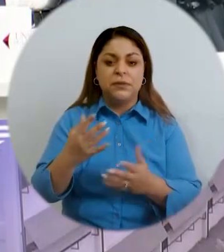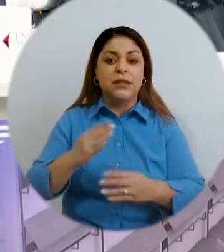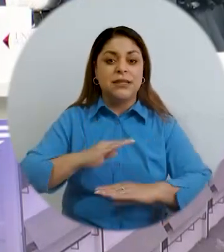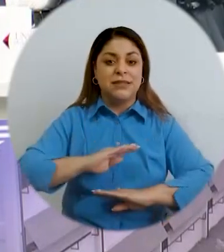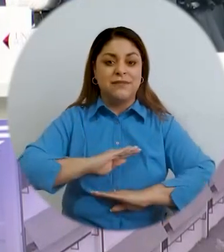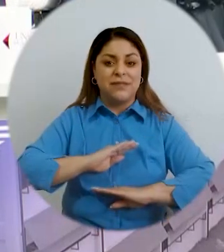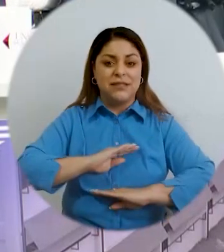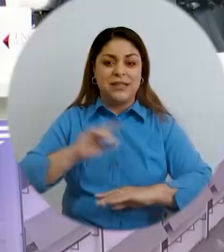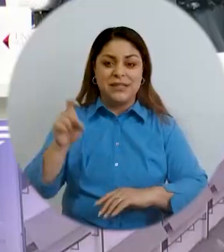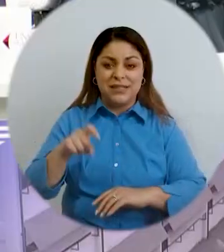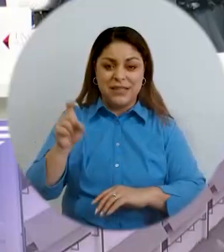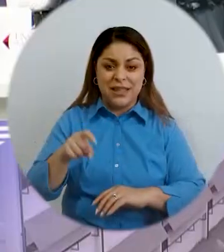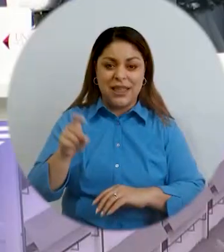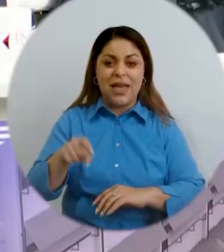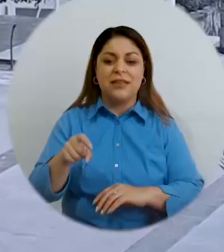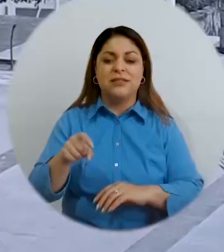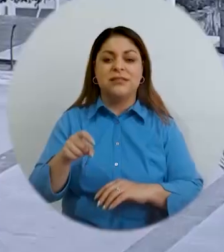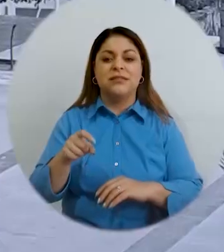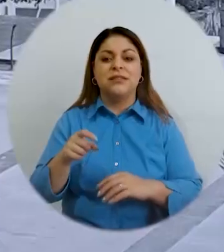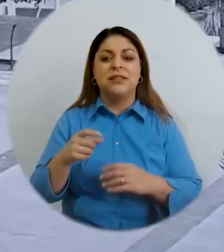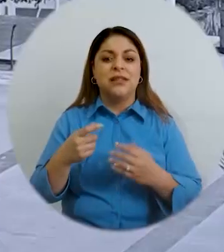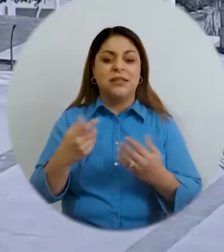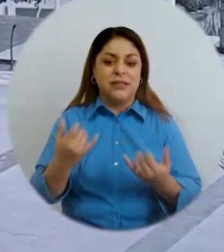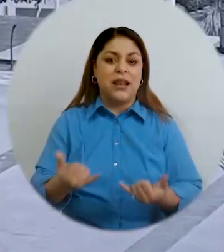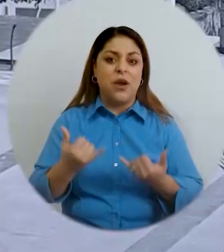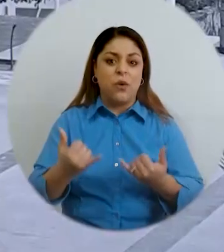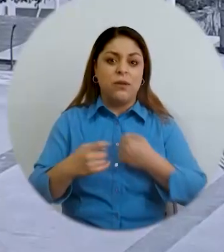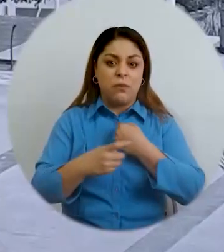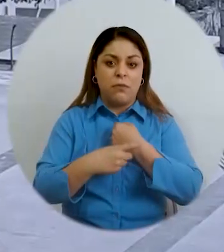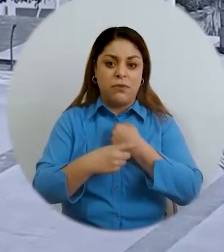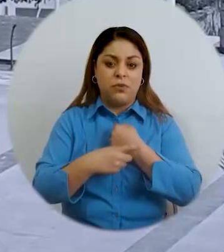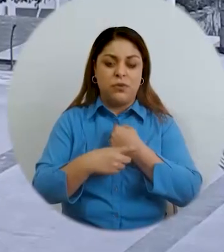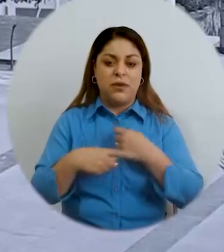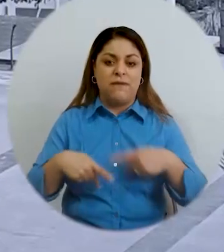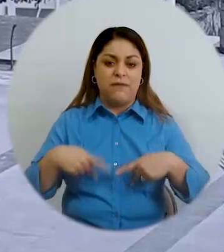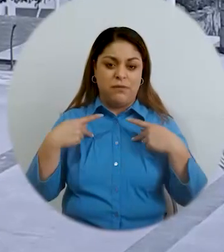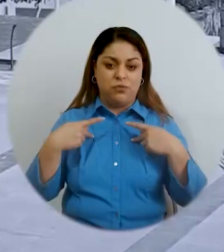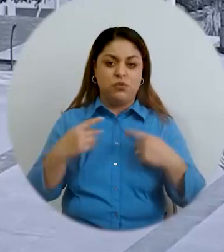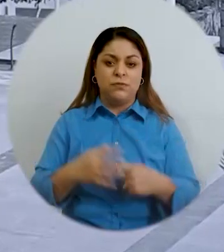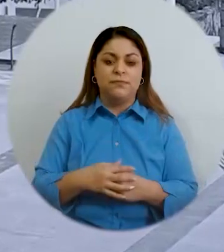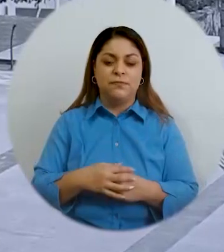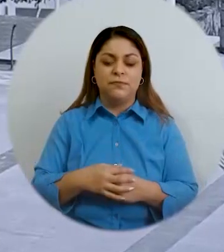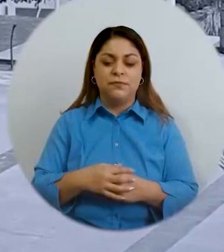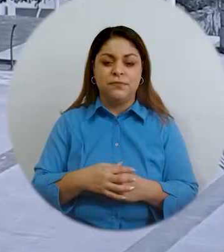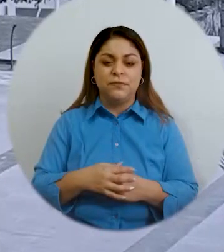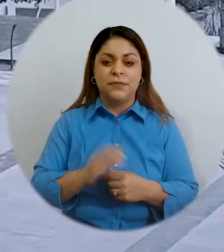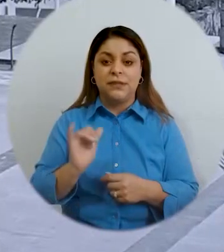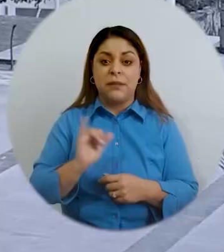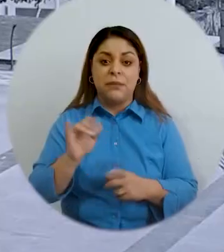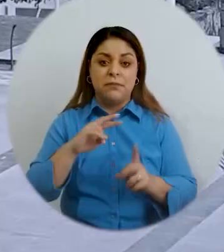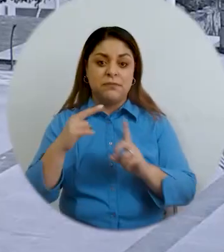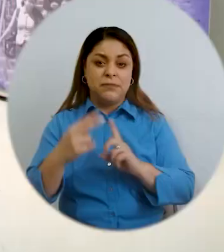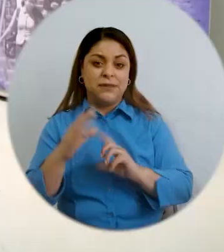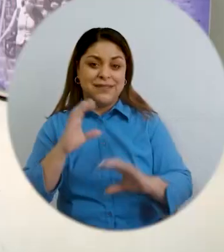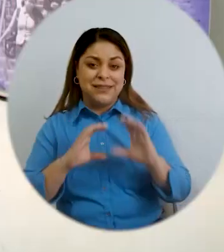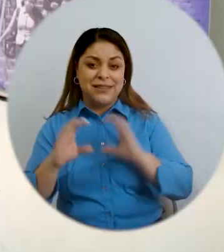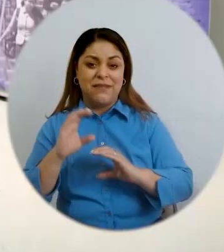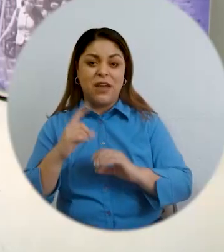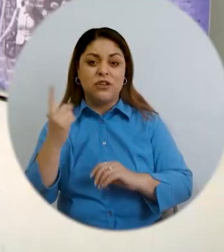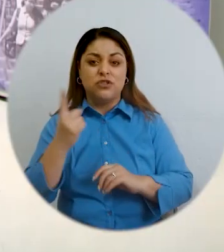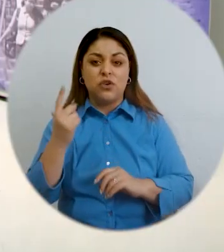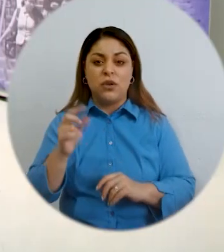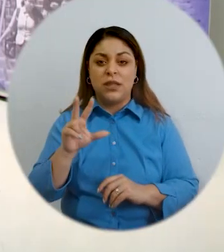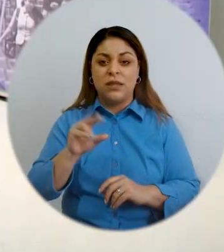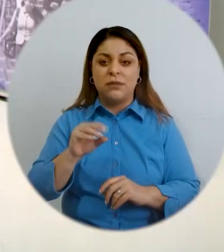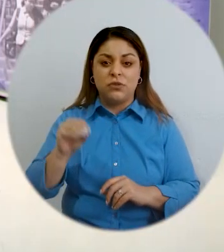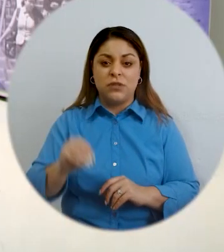satisfacer las necesidades incluso de la transición energética que vivimos. Desde la perspectiva científica, solamente el 3%